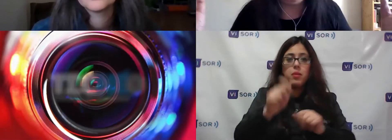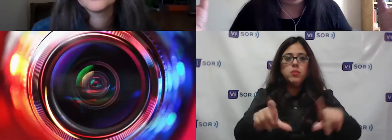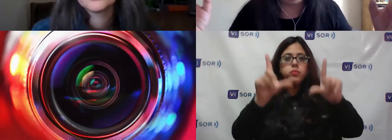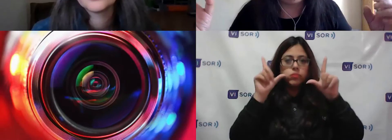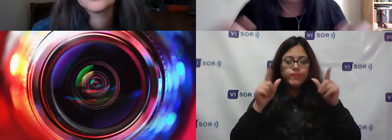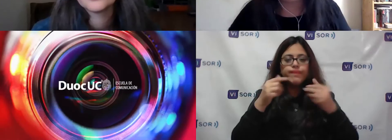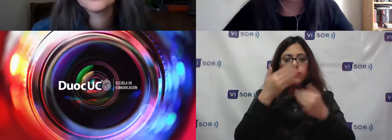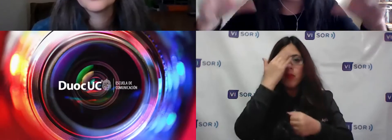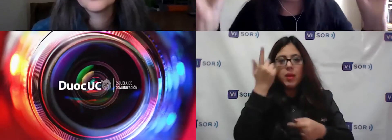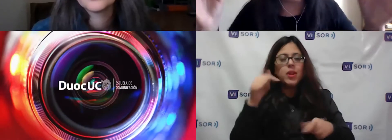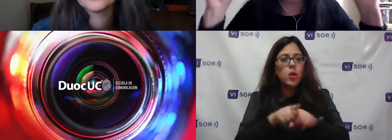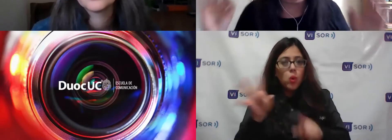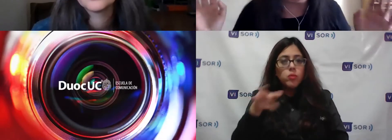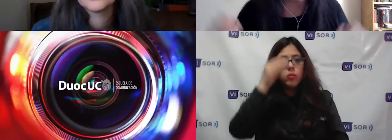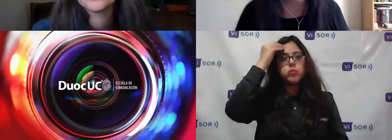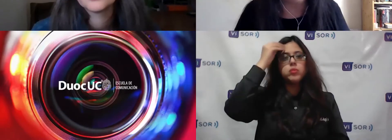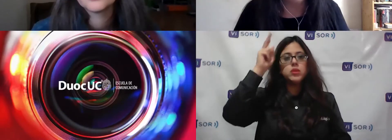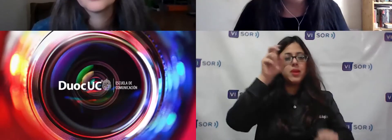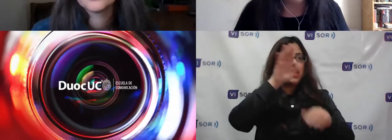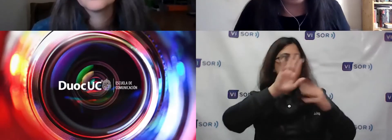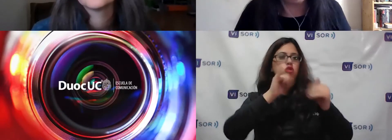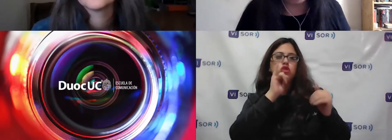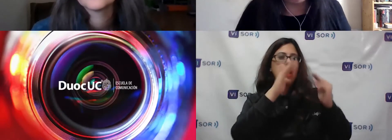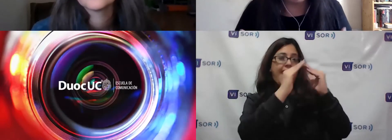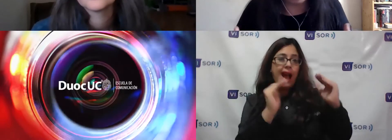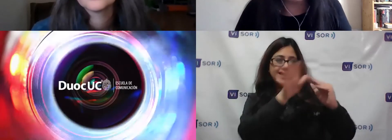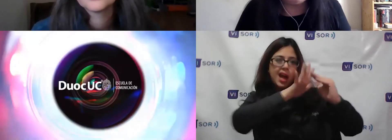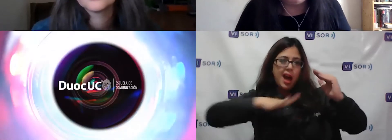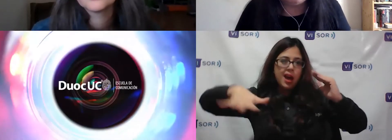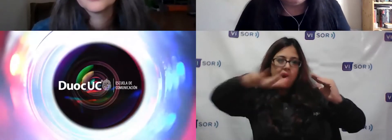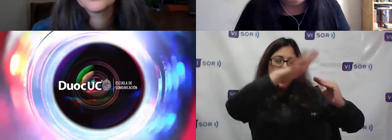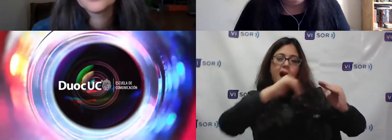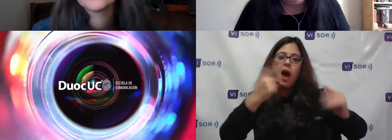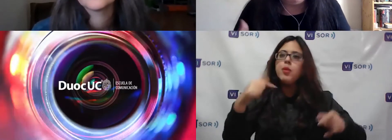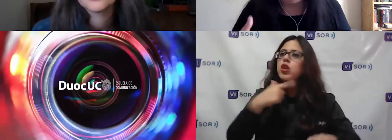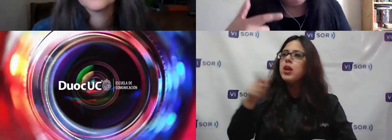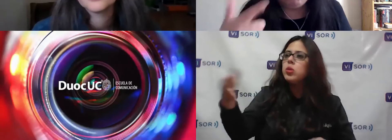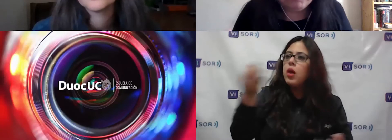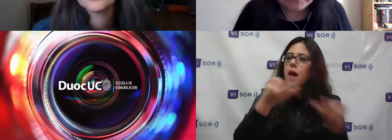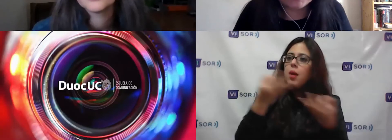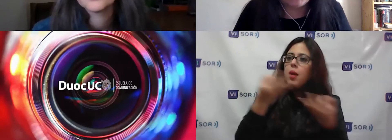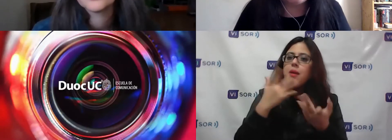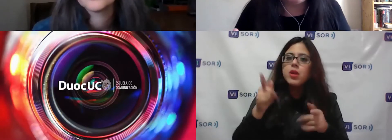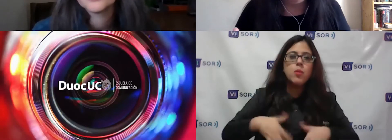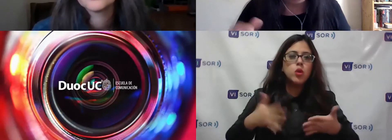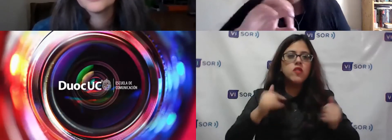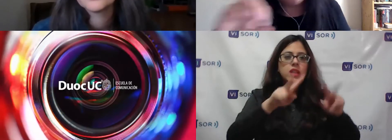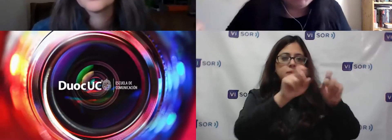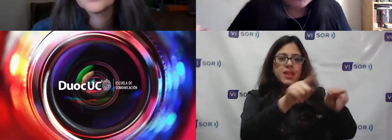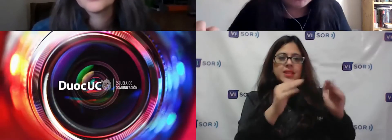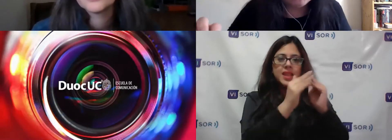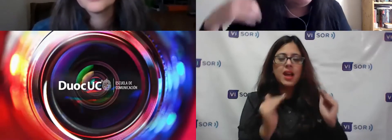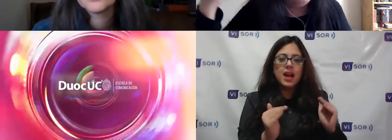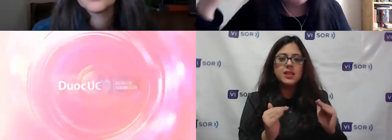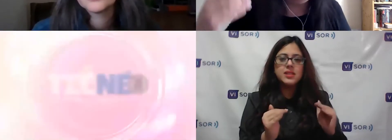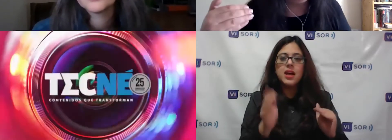imágenes de por fuera la fachada de la casa no sé dice bueno que quería ir con tarde porque te motivó hablar de esa casa no tenía el